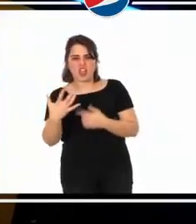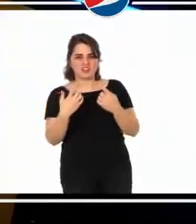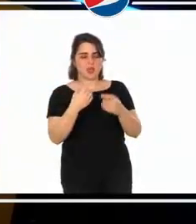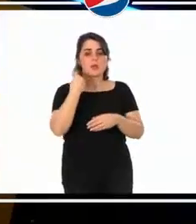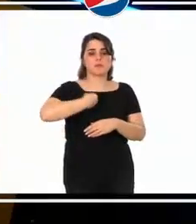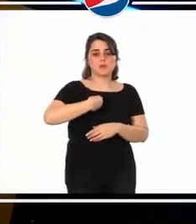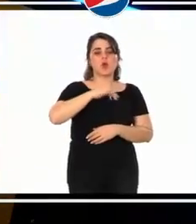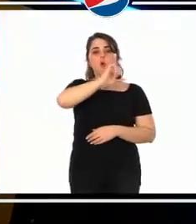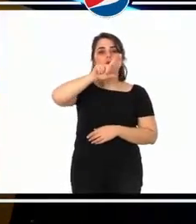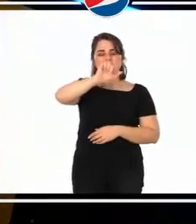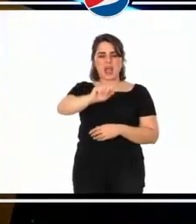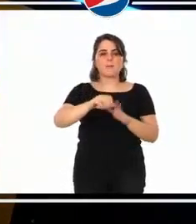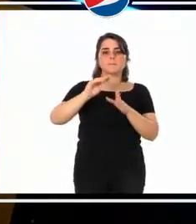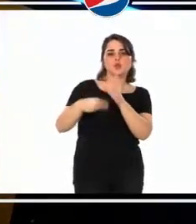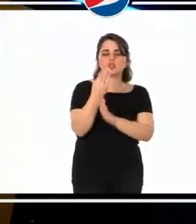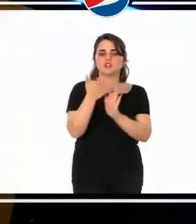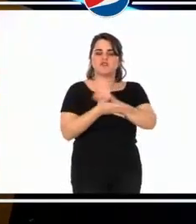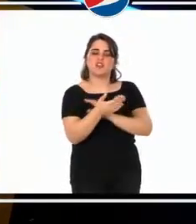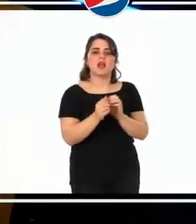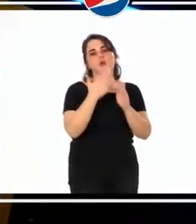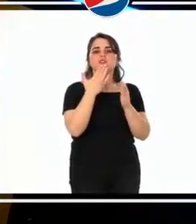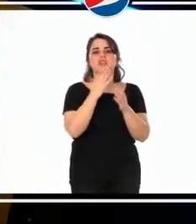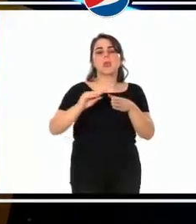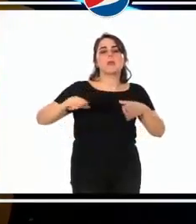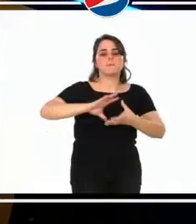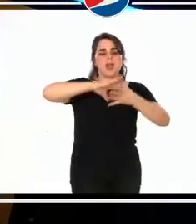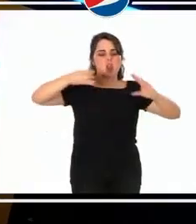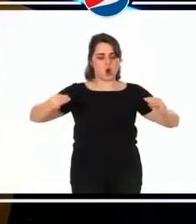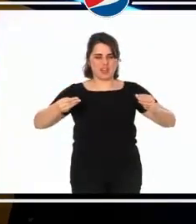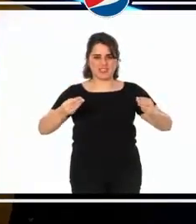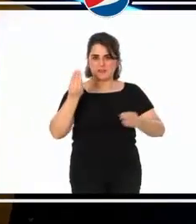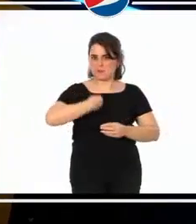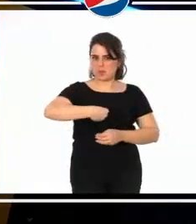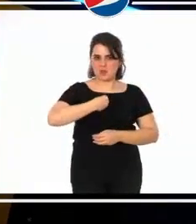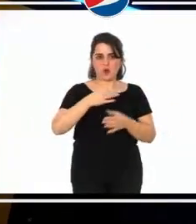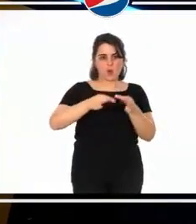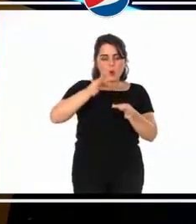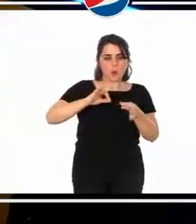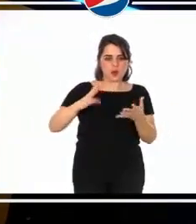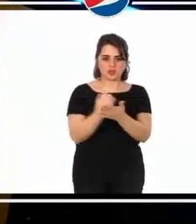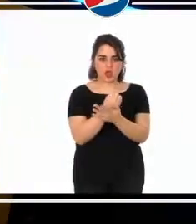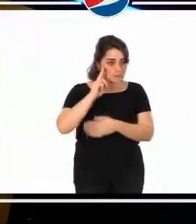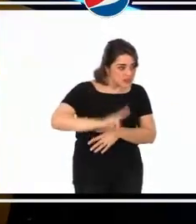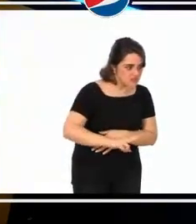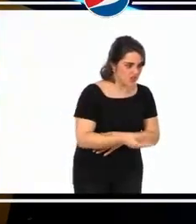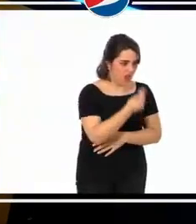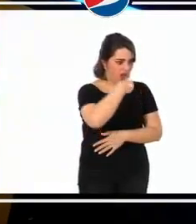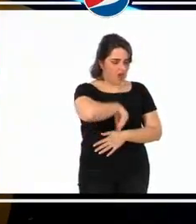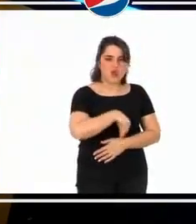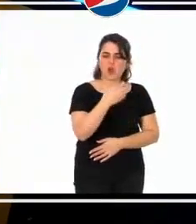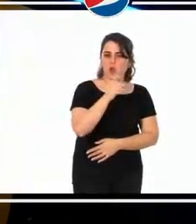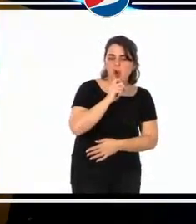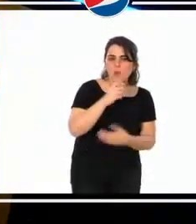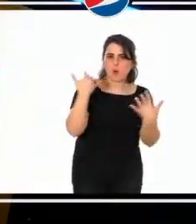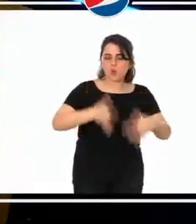traído la productora unas uvas que parecen melones. He visto las uvas, digo. ¿Cómo vamos a comernos estas uvas, Julia? Pero, hasta